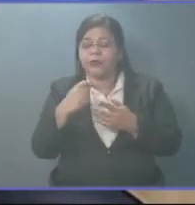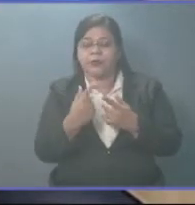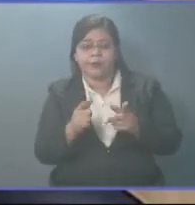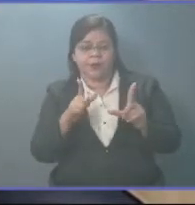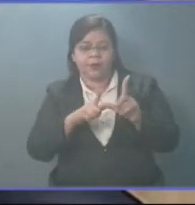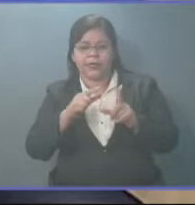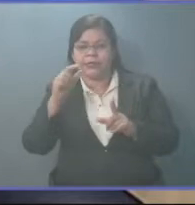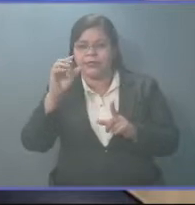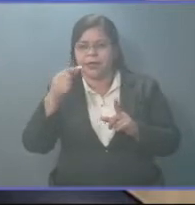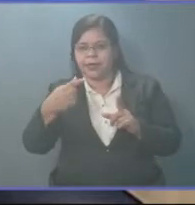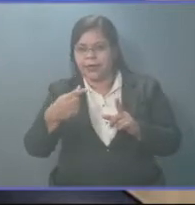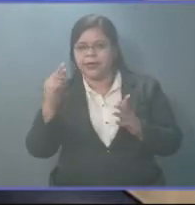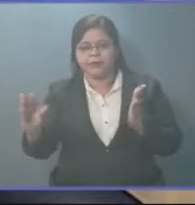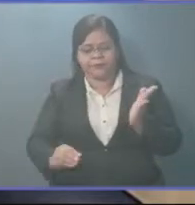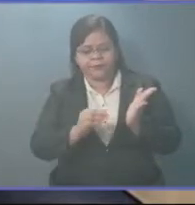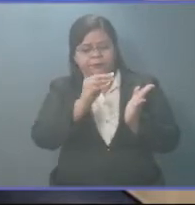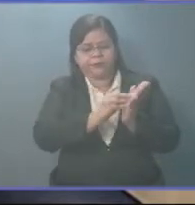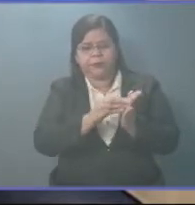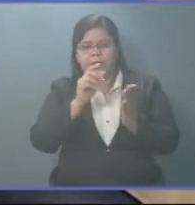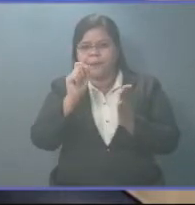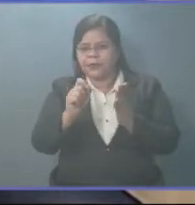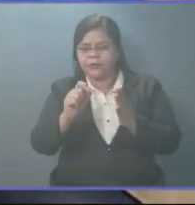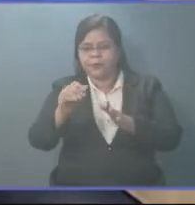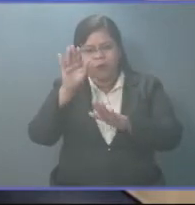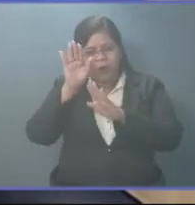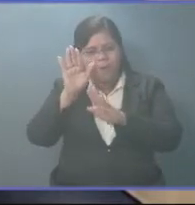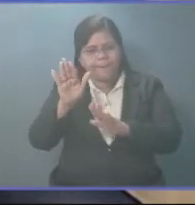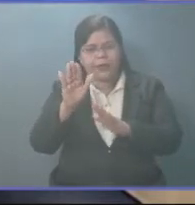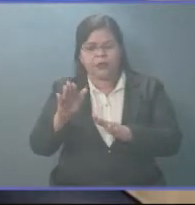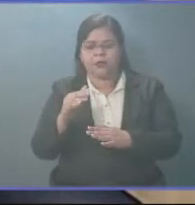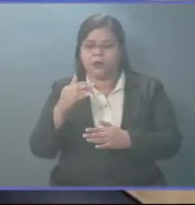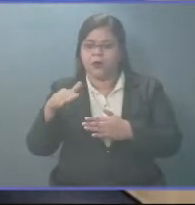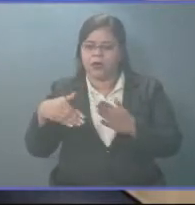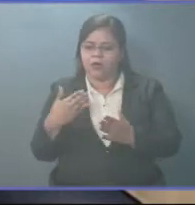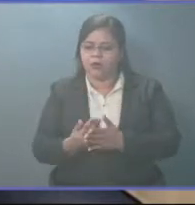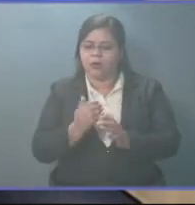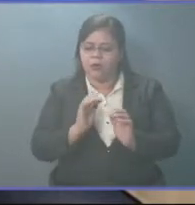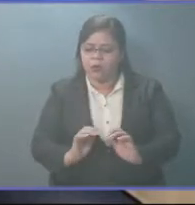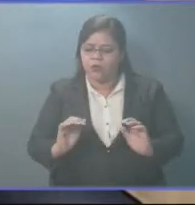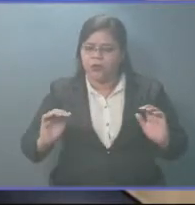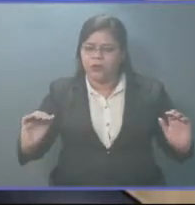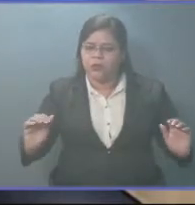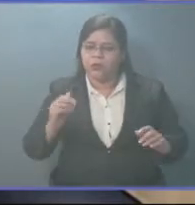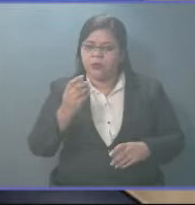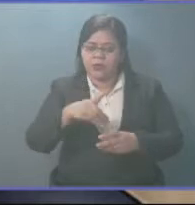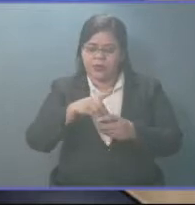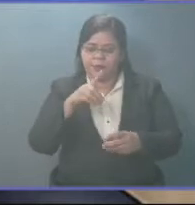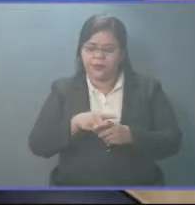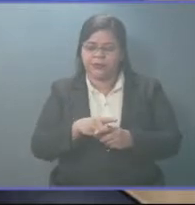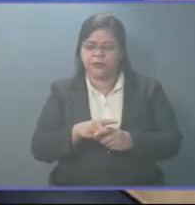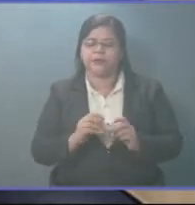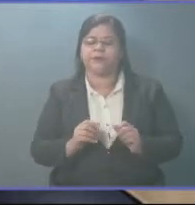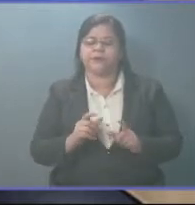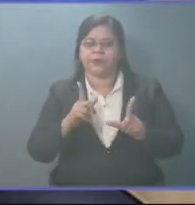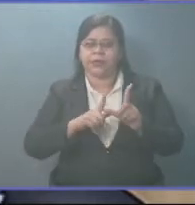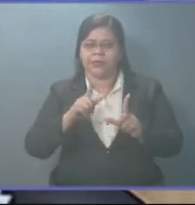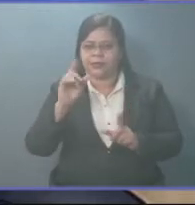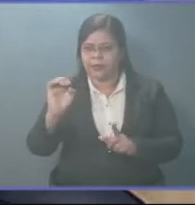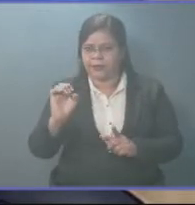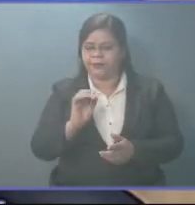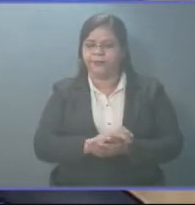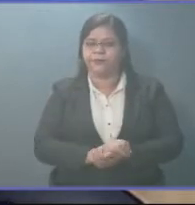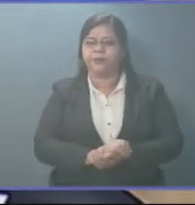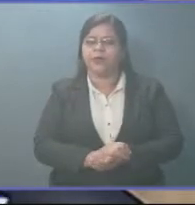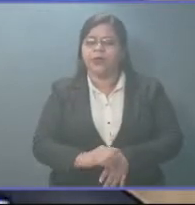literal E, incorporando el principio de respeto a la evolución de las facultades de los niños y las niñas con discapacidad de la siguiente manera. E.